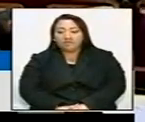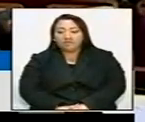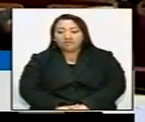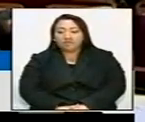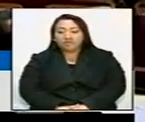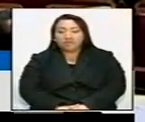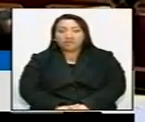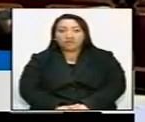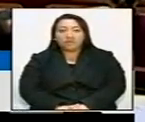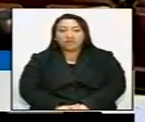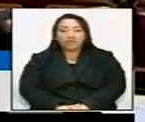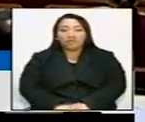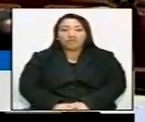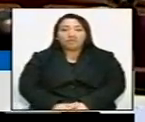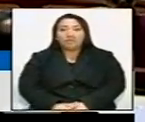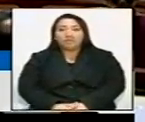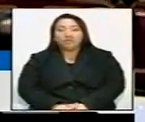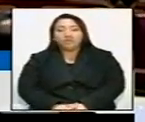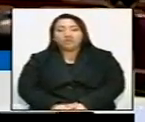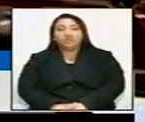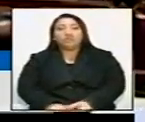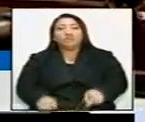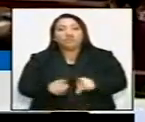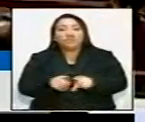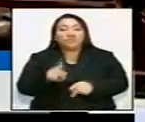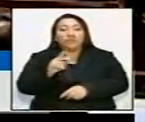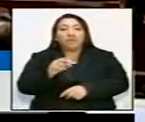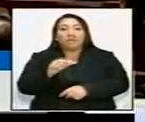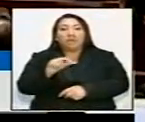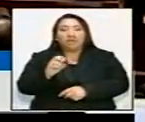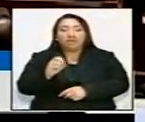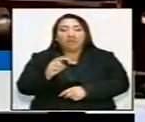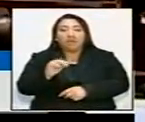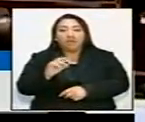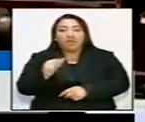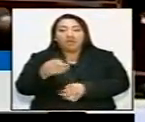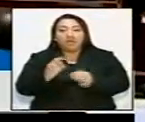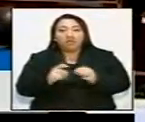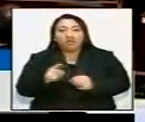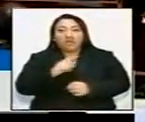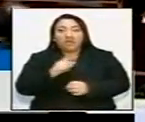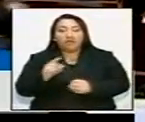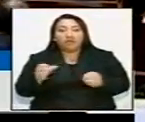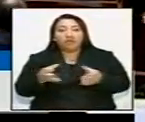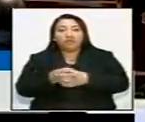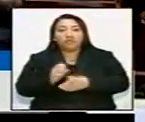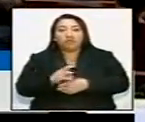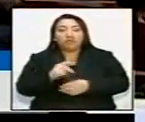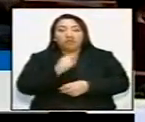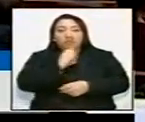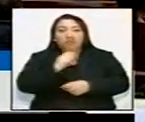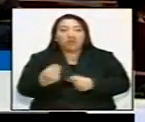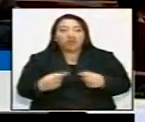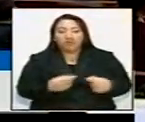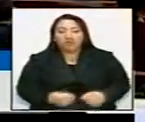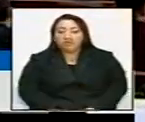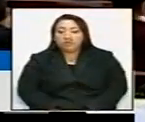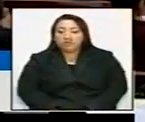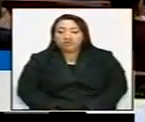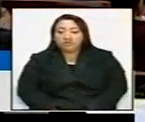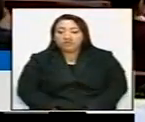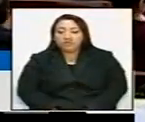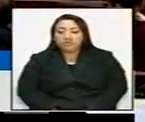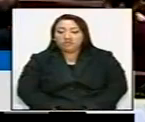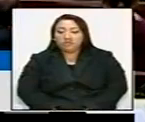Bien, y para los comentarios vamos a invitar al señor Pablo Lavado, él es economista y jefe del Consejo Privado de Competitividad.